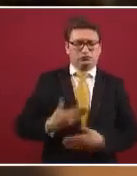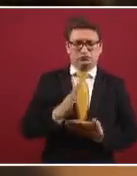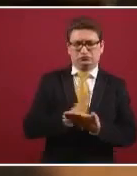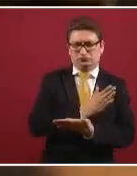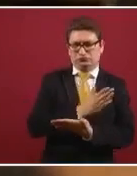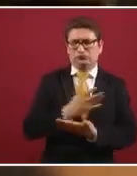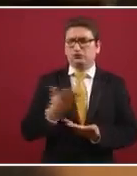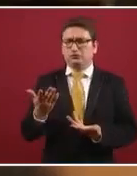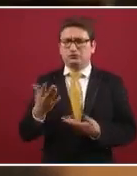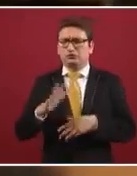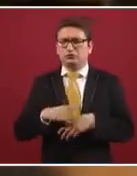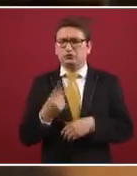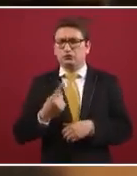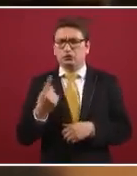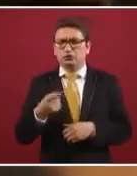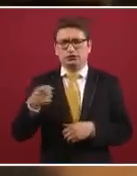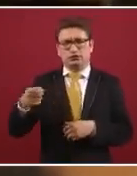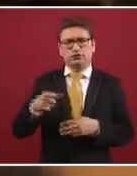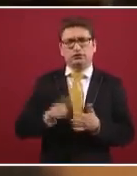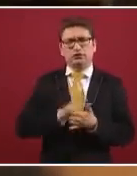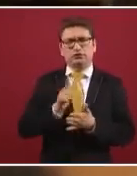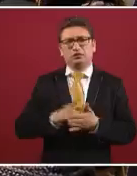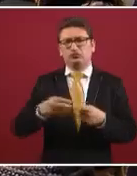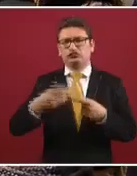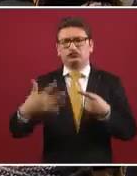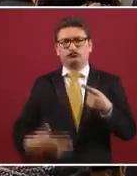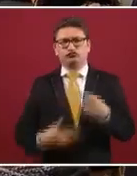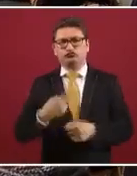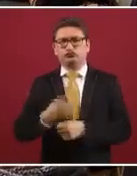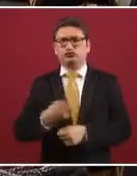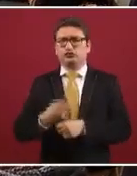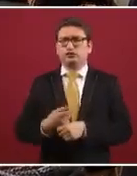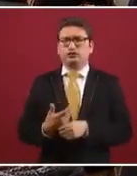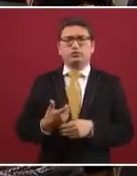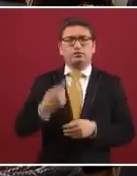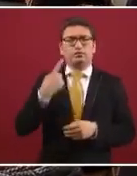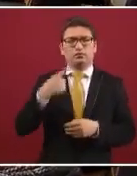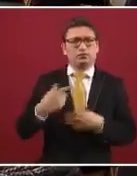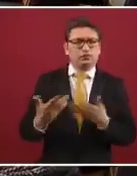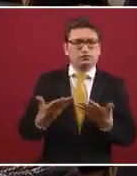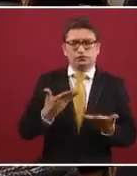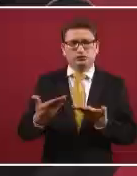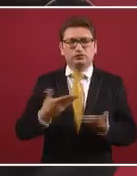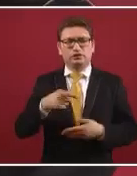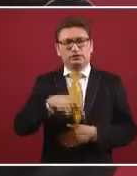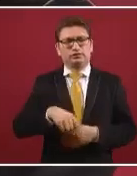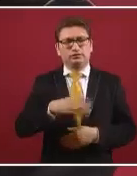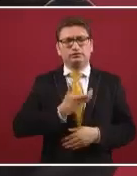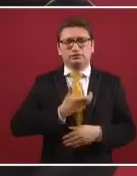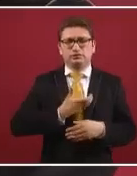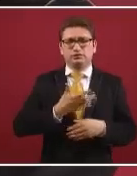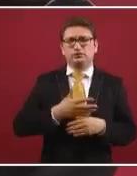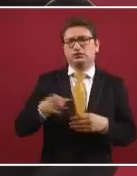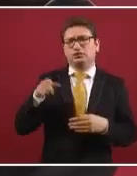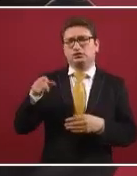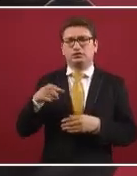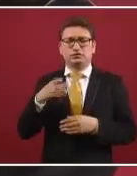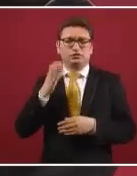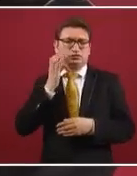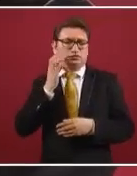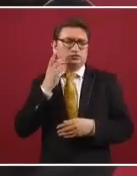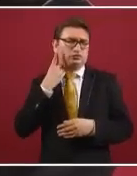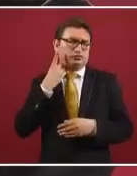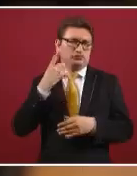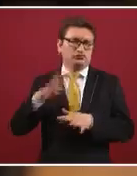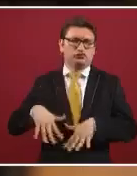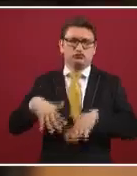qué habría que aprobarse las leyes secundarias a partir de una negociación que se dio en Palacio Nacional y no de los foros que se tuvieron